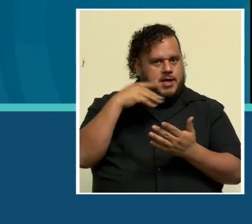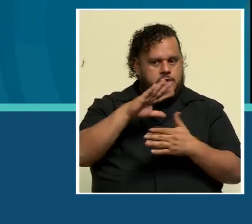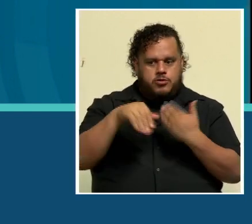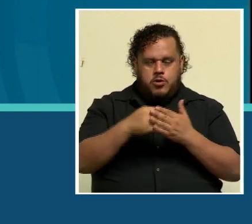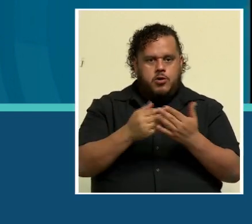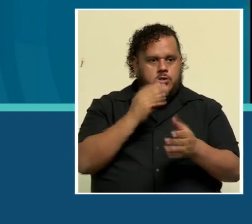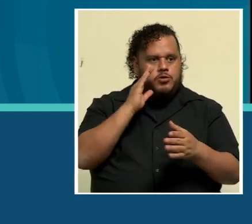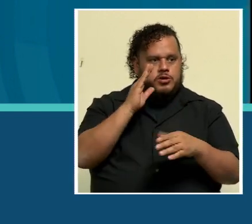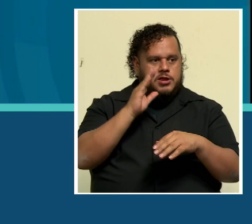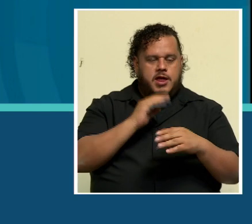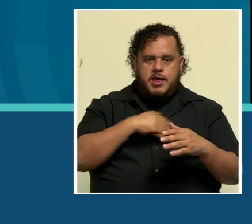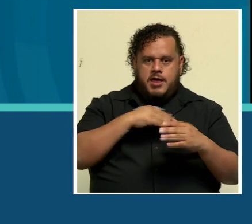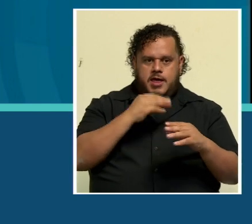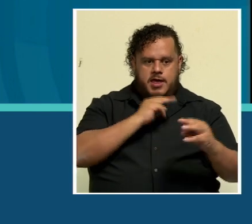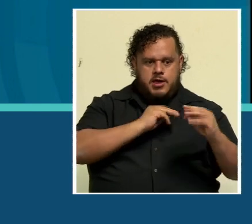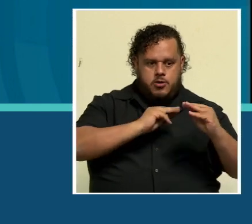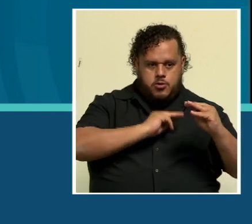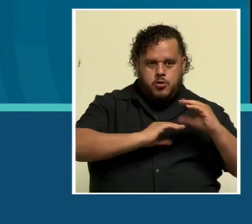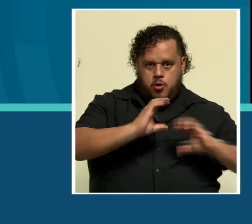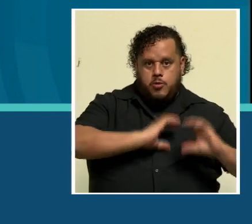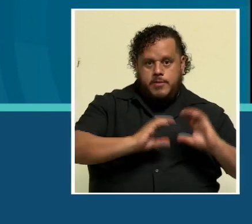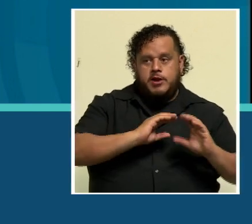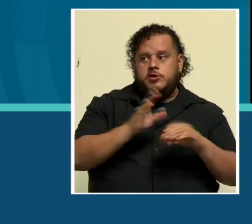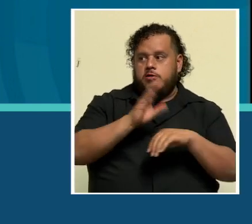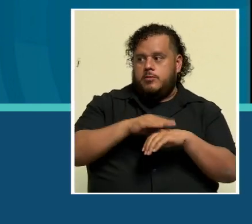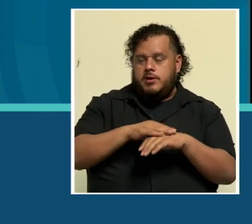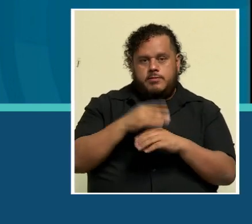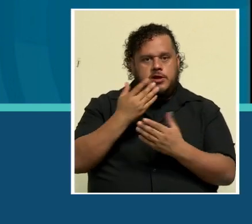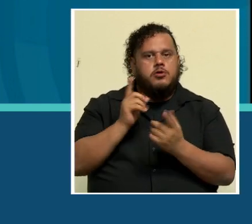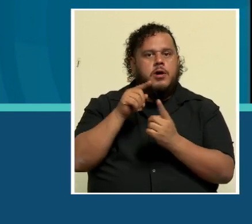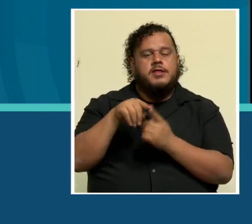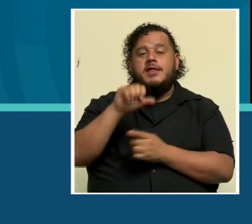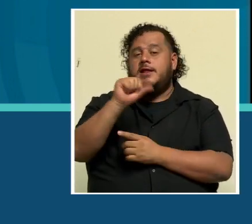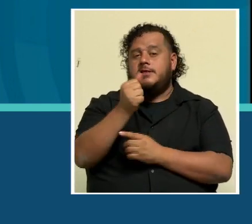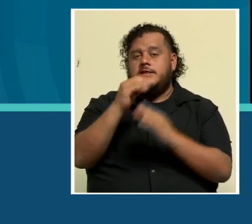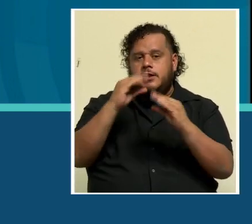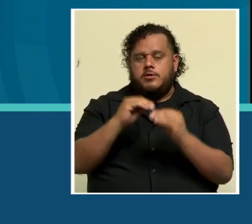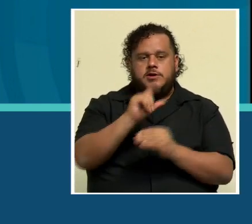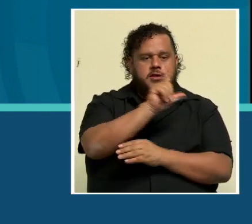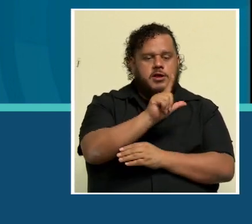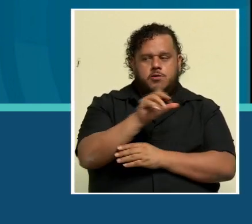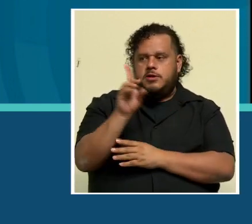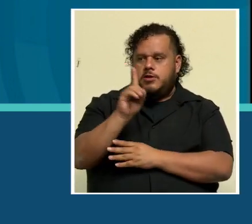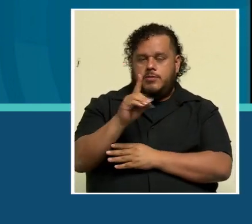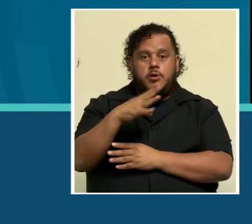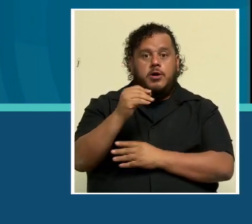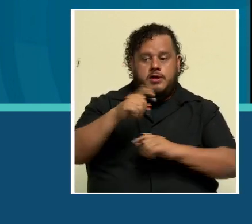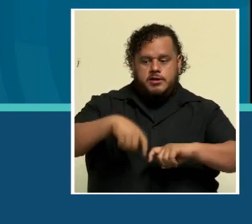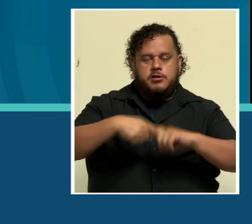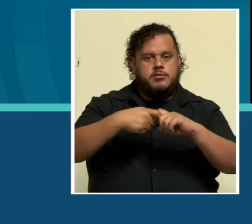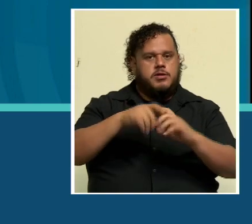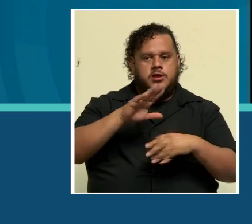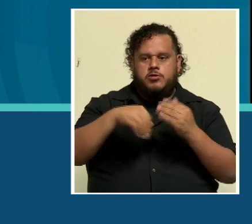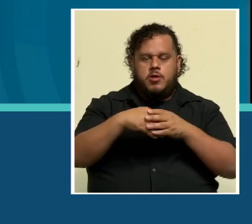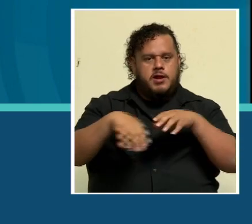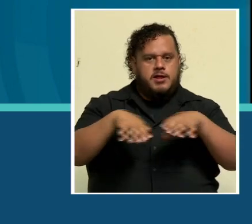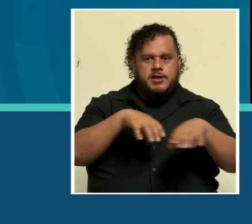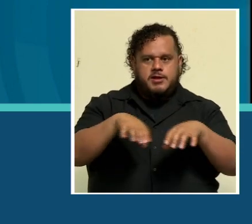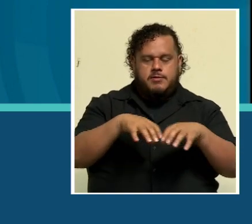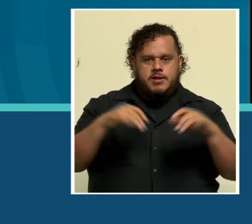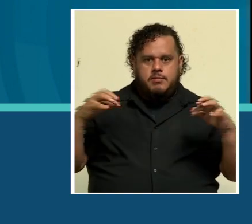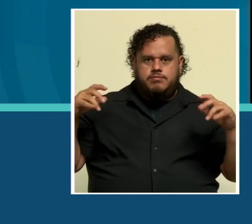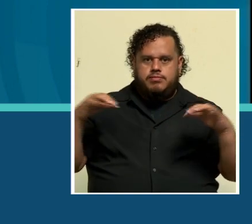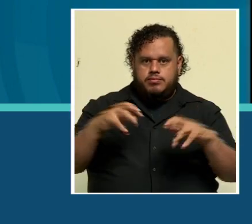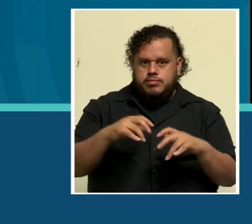con permiso sanitario de atención al público será hasta las 10 de la noche de lunes a domingo. Además, se suspenden los eventos masivos.